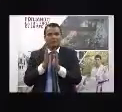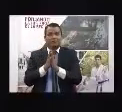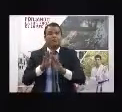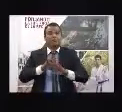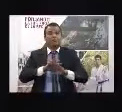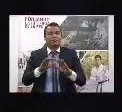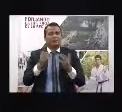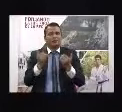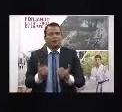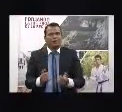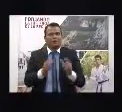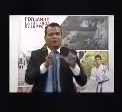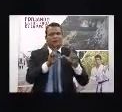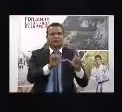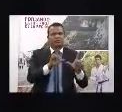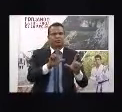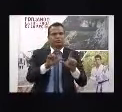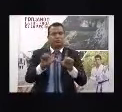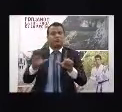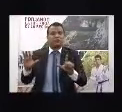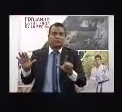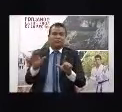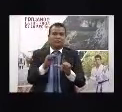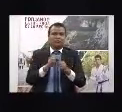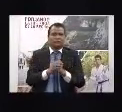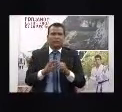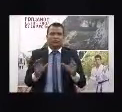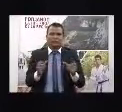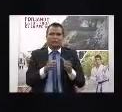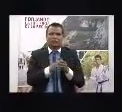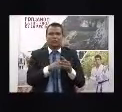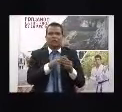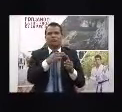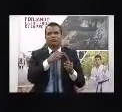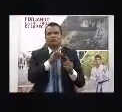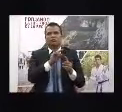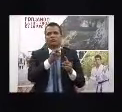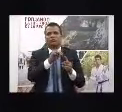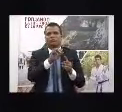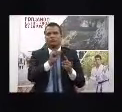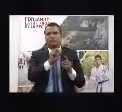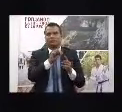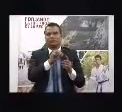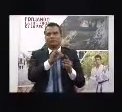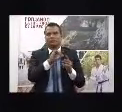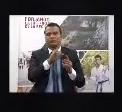con la entrega de diplomas para la Facultad de Humanidades de la sede Zarzal.